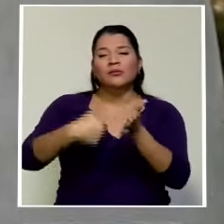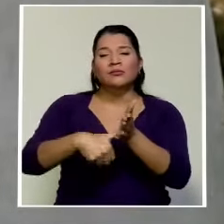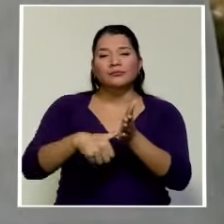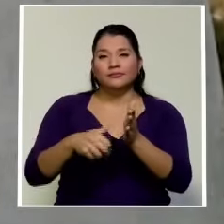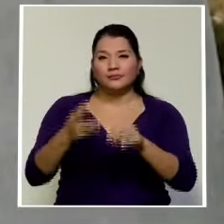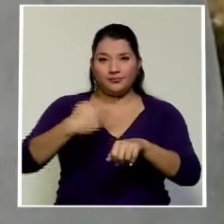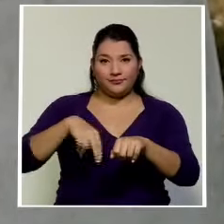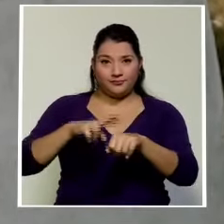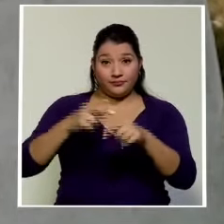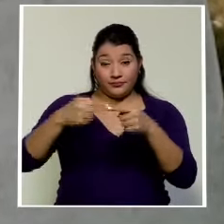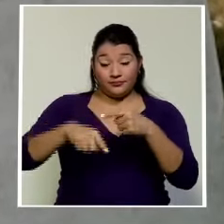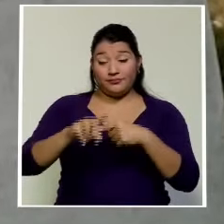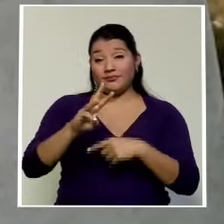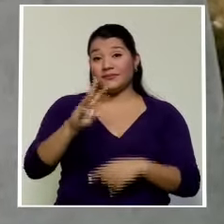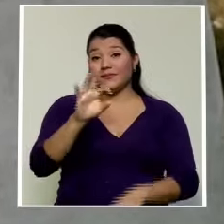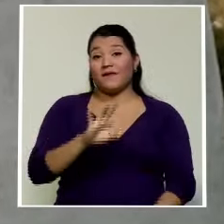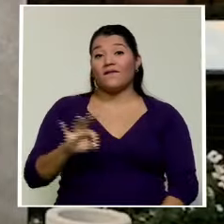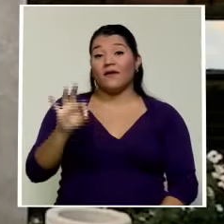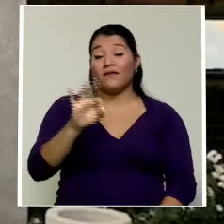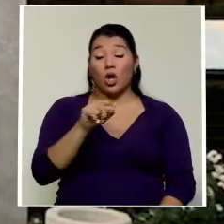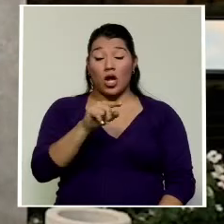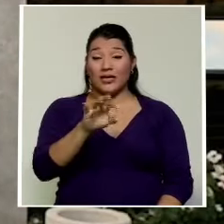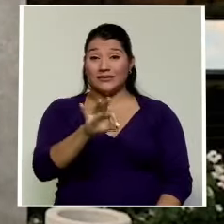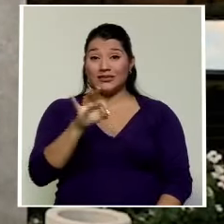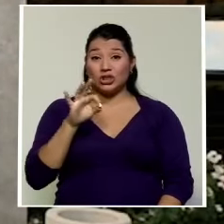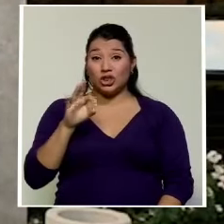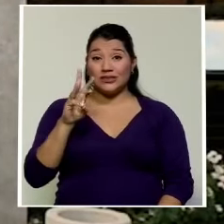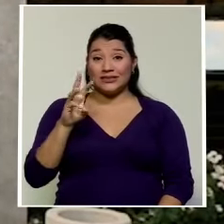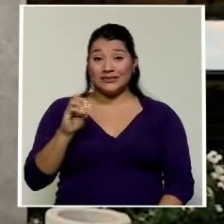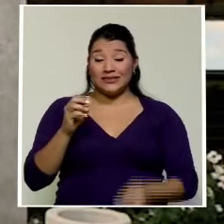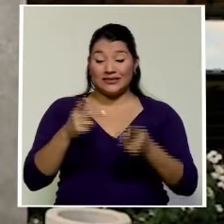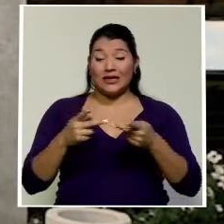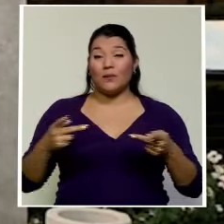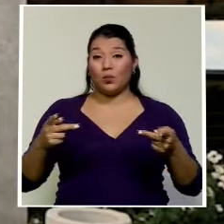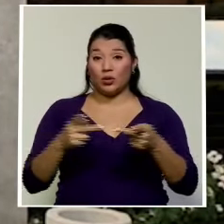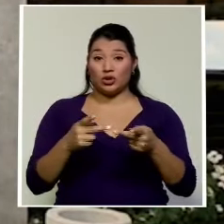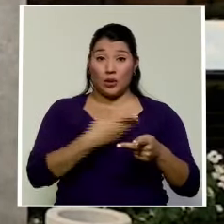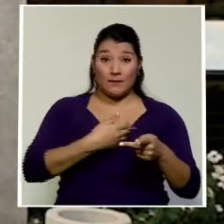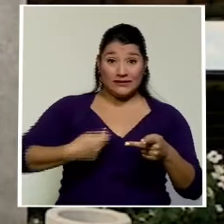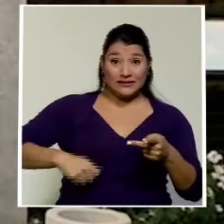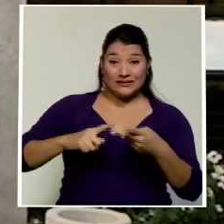realizarán el próximo 6 de febrero, donde se elegirán 60 puestos.